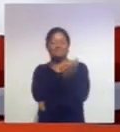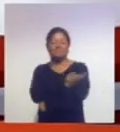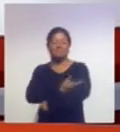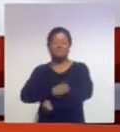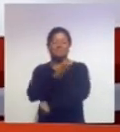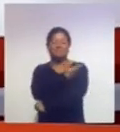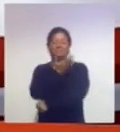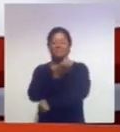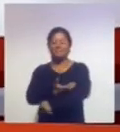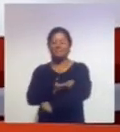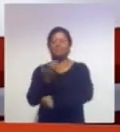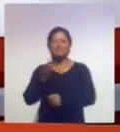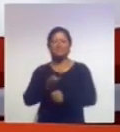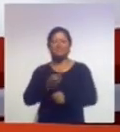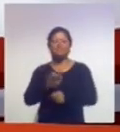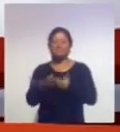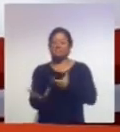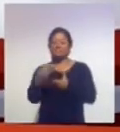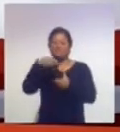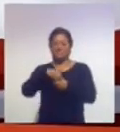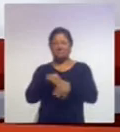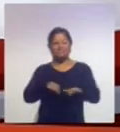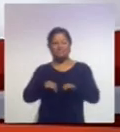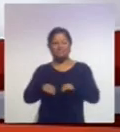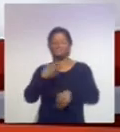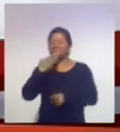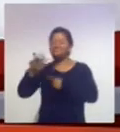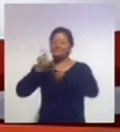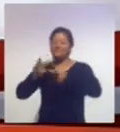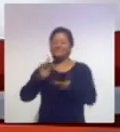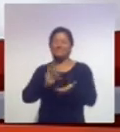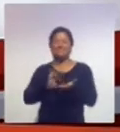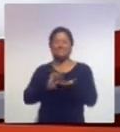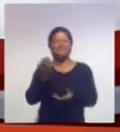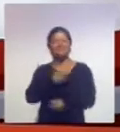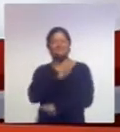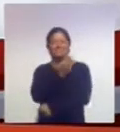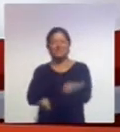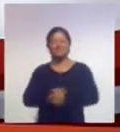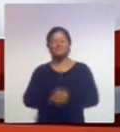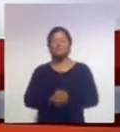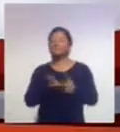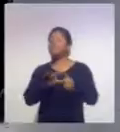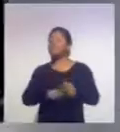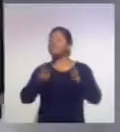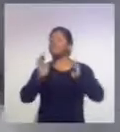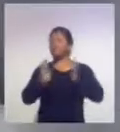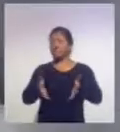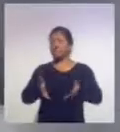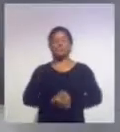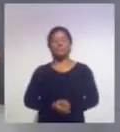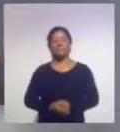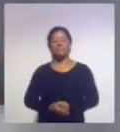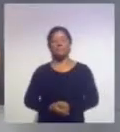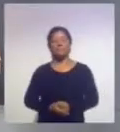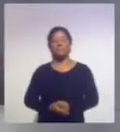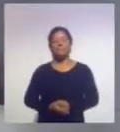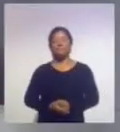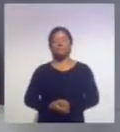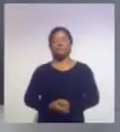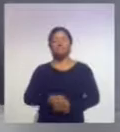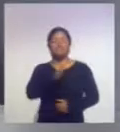nos acompaña en este trabajo de inclusión. Maestra, bienvenida, muy buenas tardes. Vamos a iniciar ya. Y desde